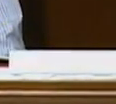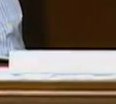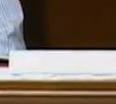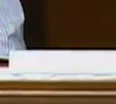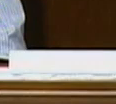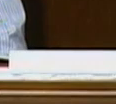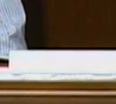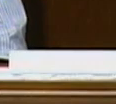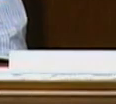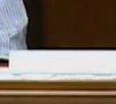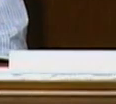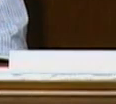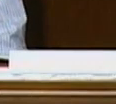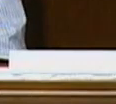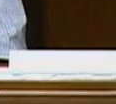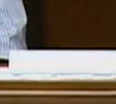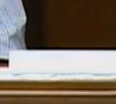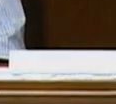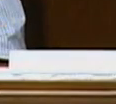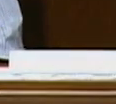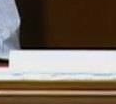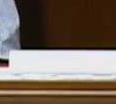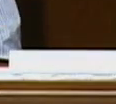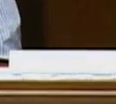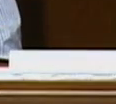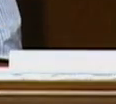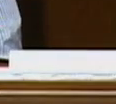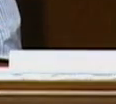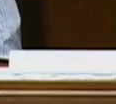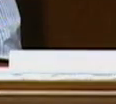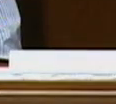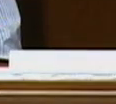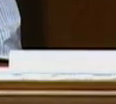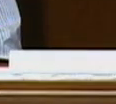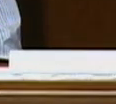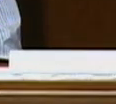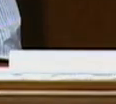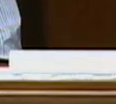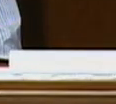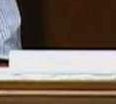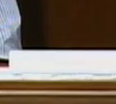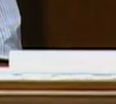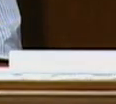Vamos a escuchar a Ramón Magallanes,